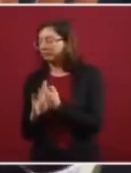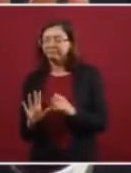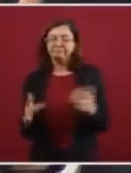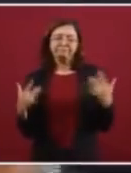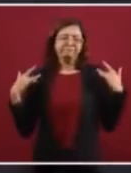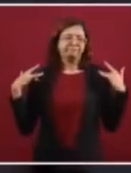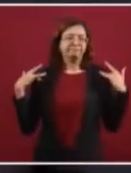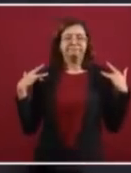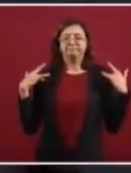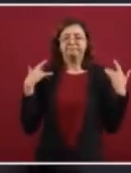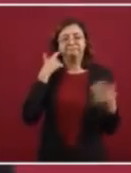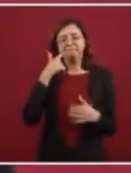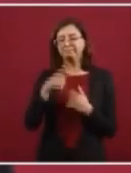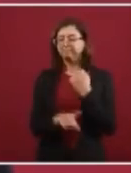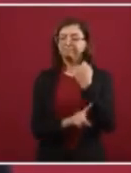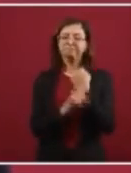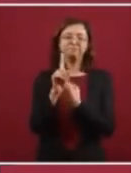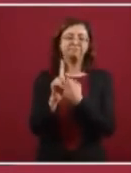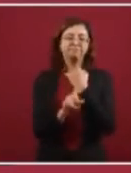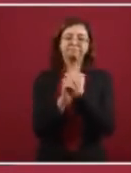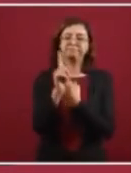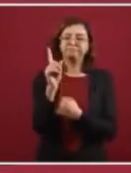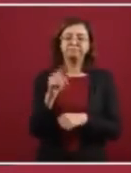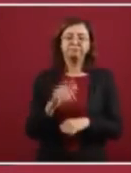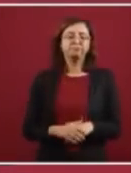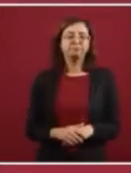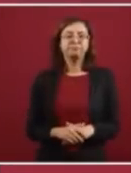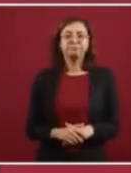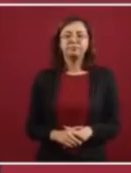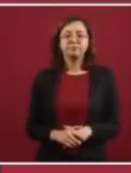No queremos eso. Entonces,